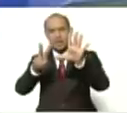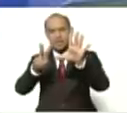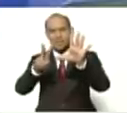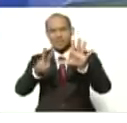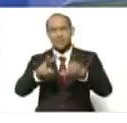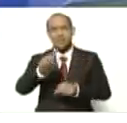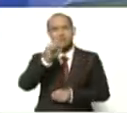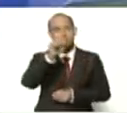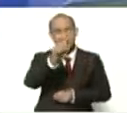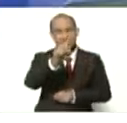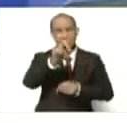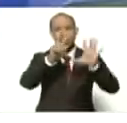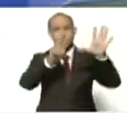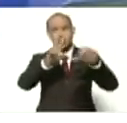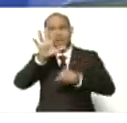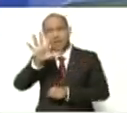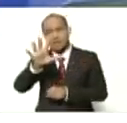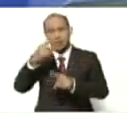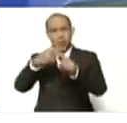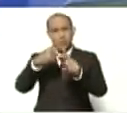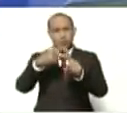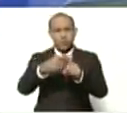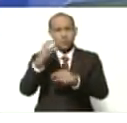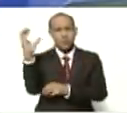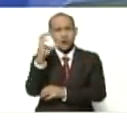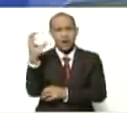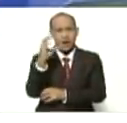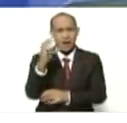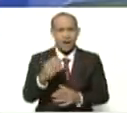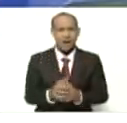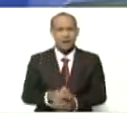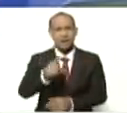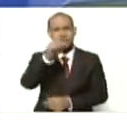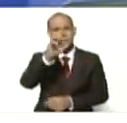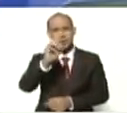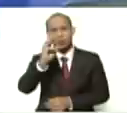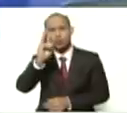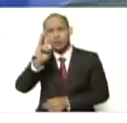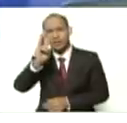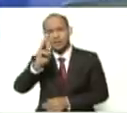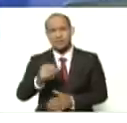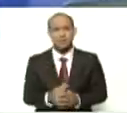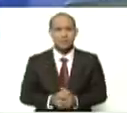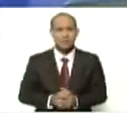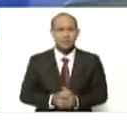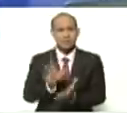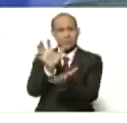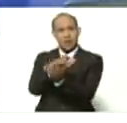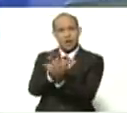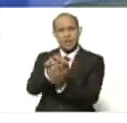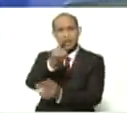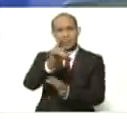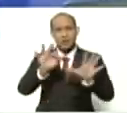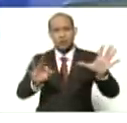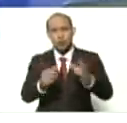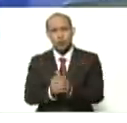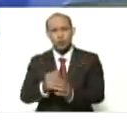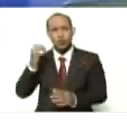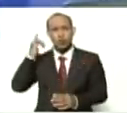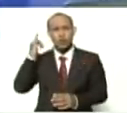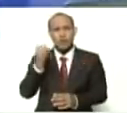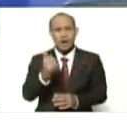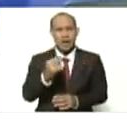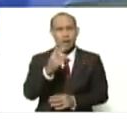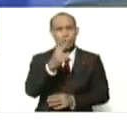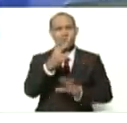100.000 habitantes caracas 103 casos no esparta 28 yaracuy 27